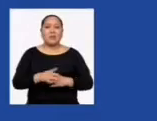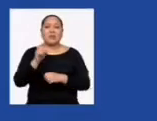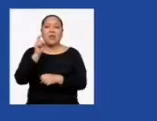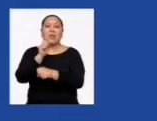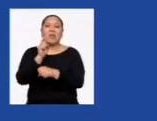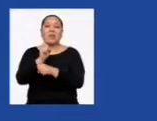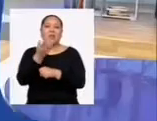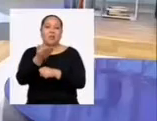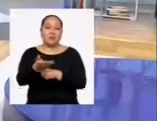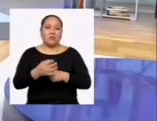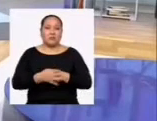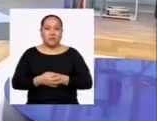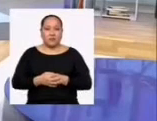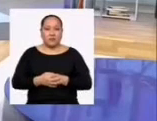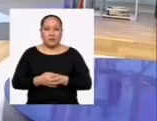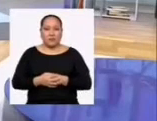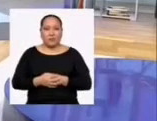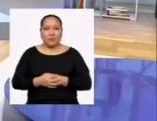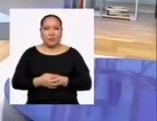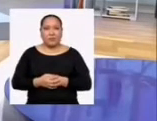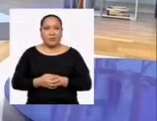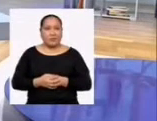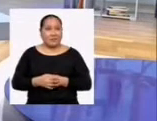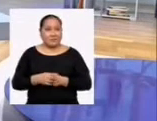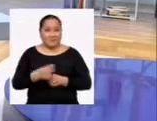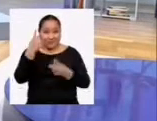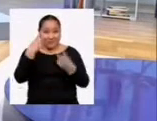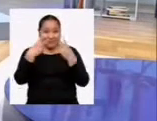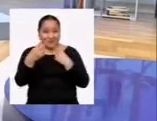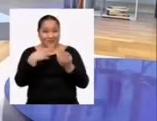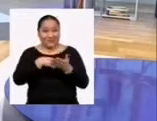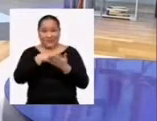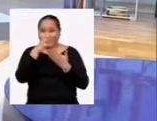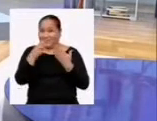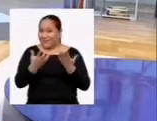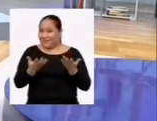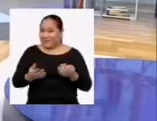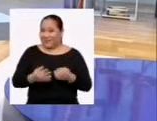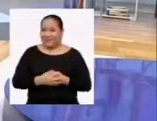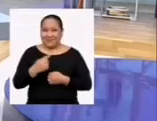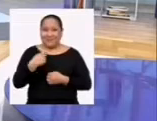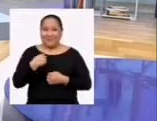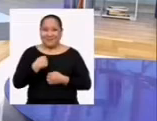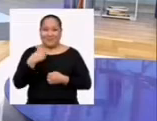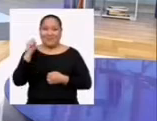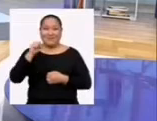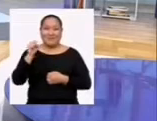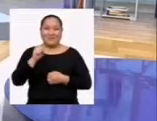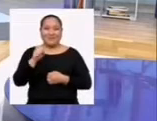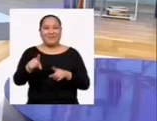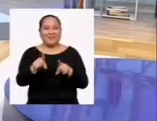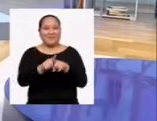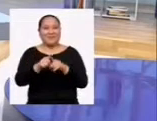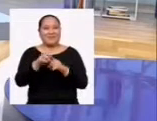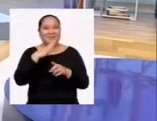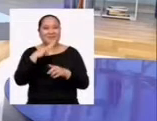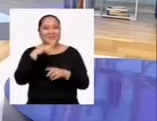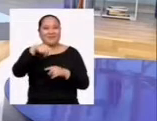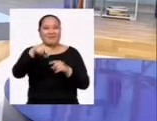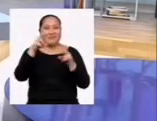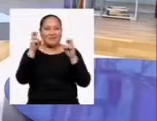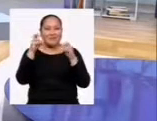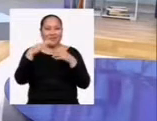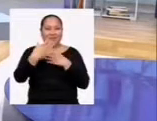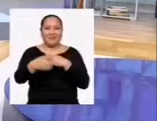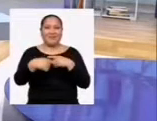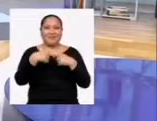educación. ¿Has estado viendo mis programas o qué? Justo hemos hablado de ese tema. Ya te cuento